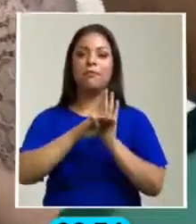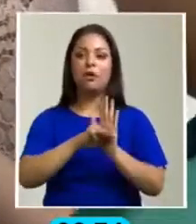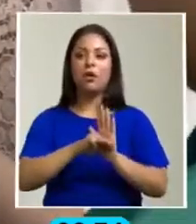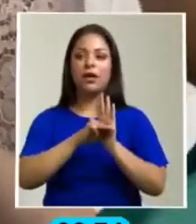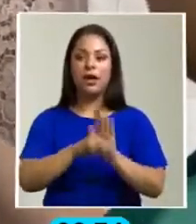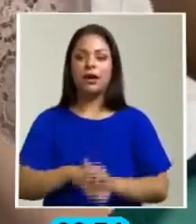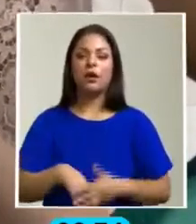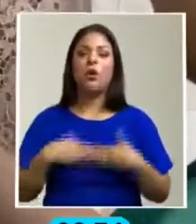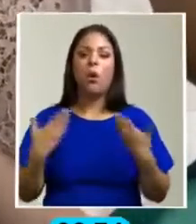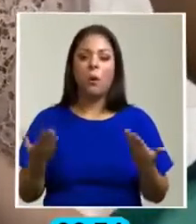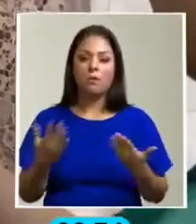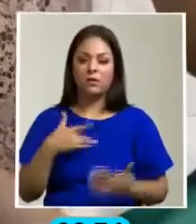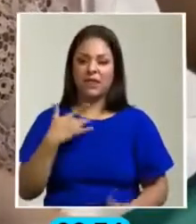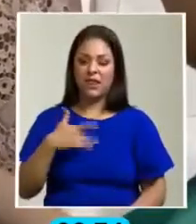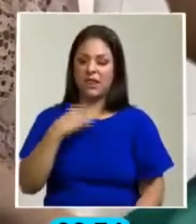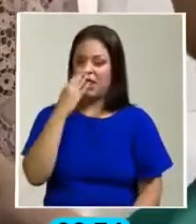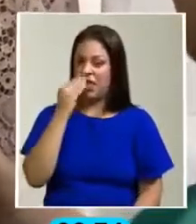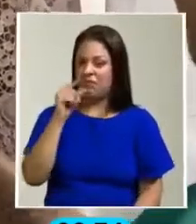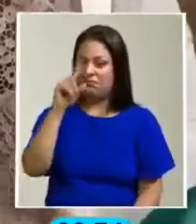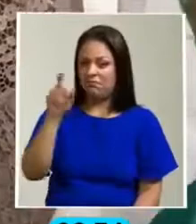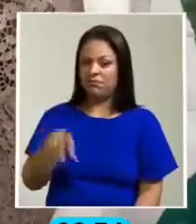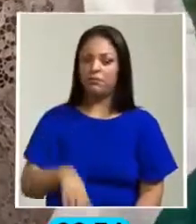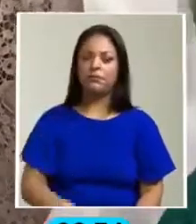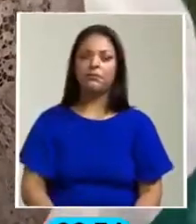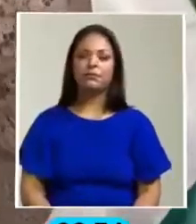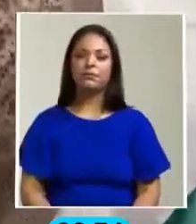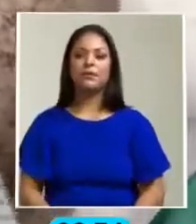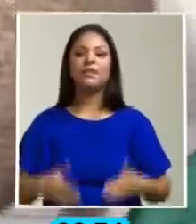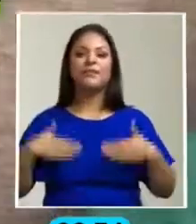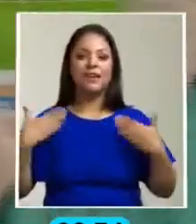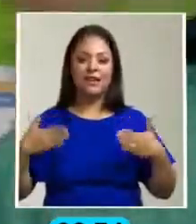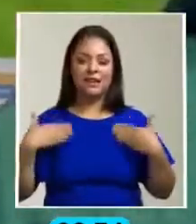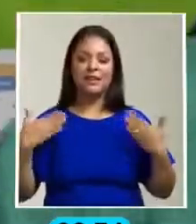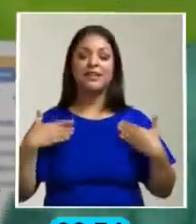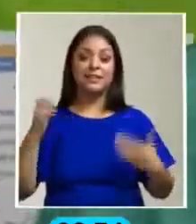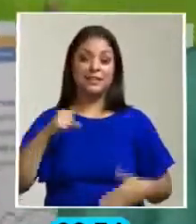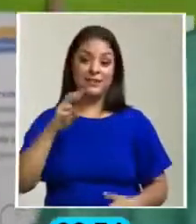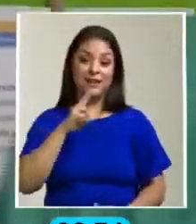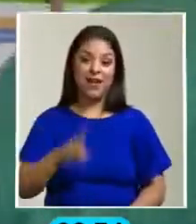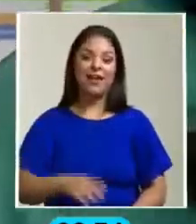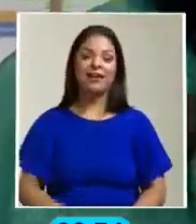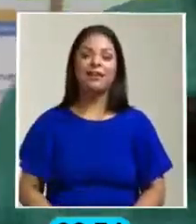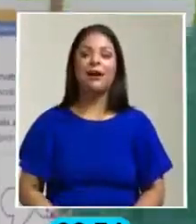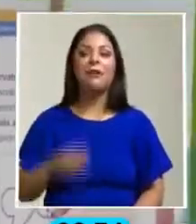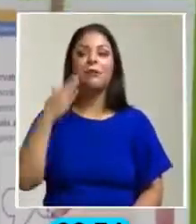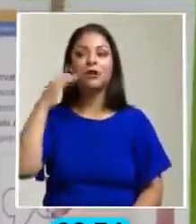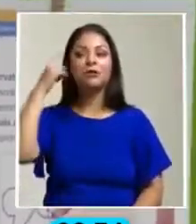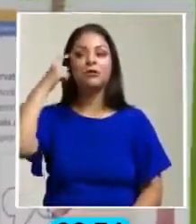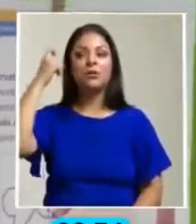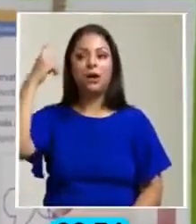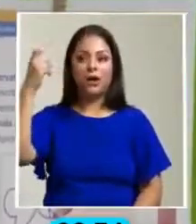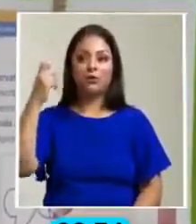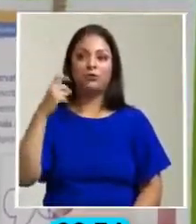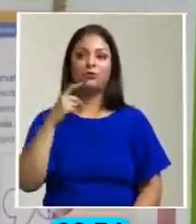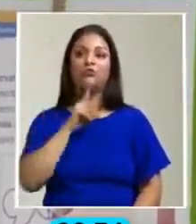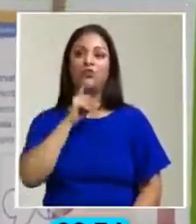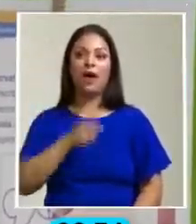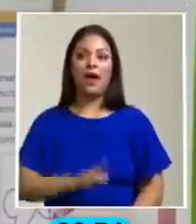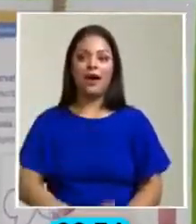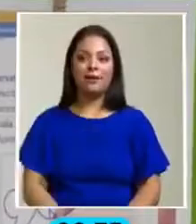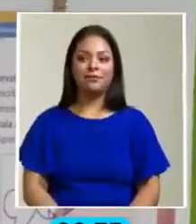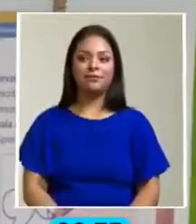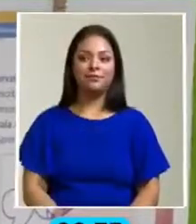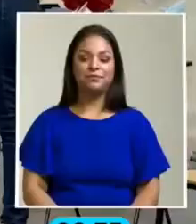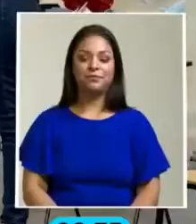¿Cómo estaba, Sofi, esa danza? Feliz. Feliz, ¿verdad? Porque iba a tener un sueño hecho realidad. Muy bien,